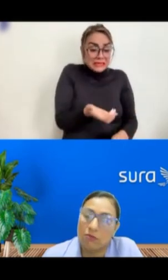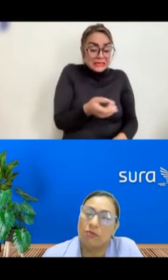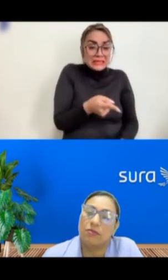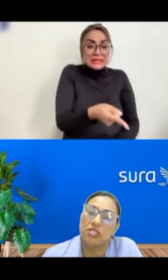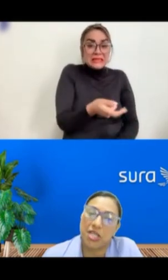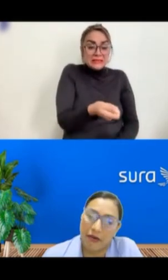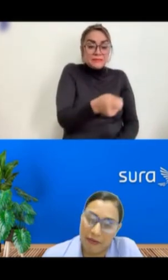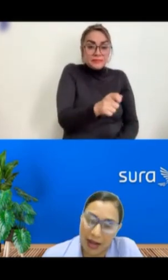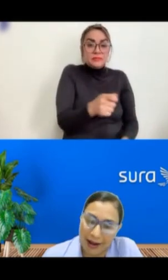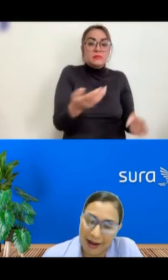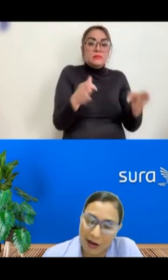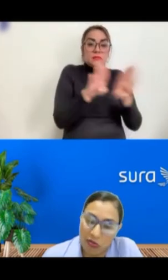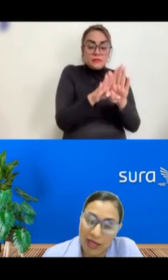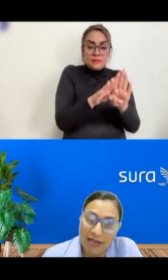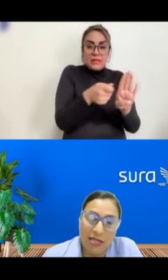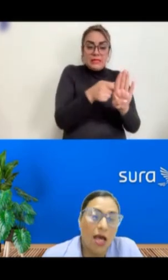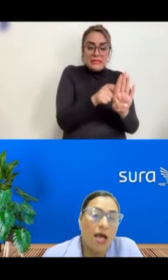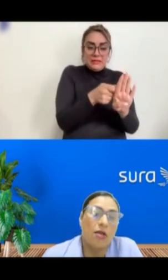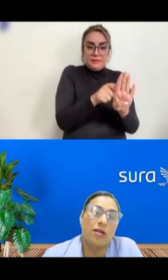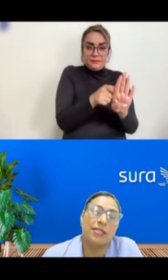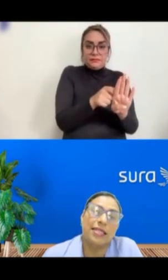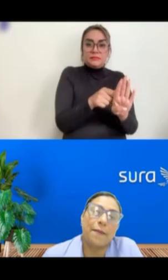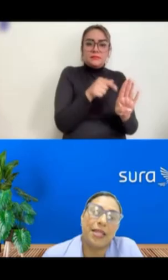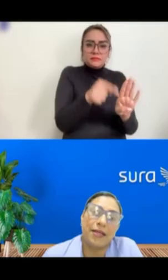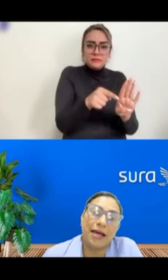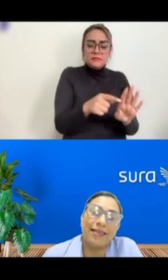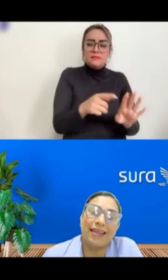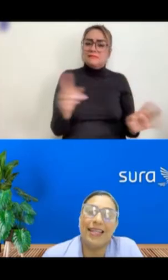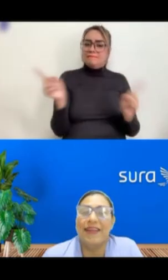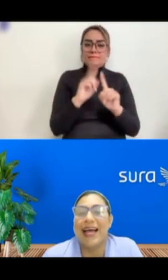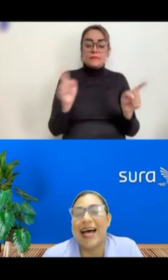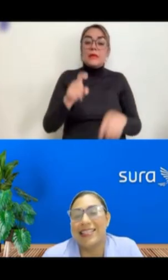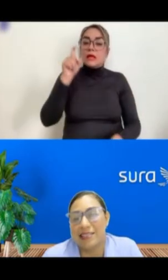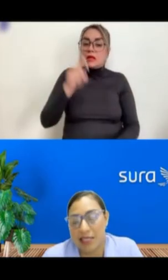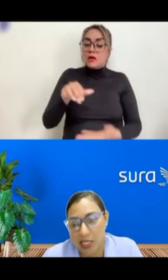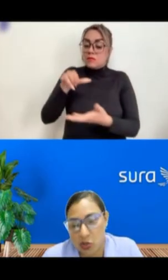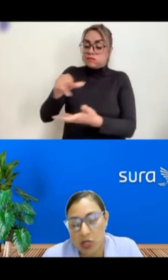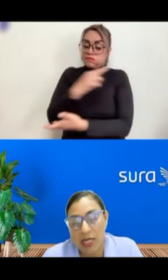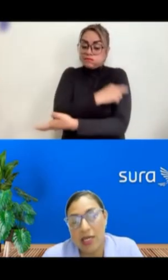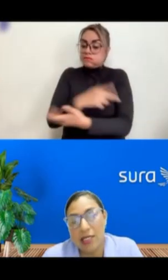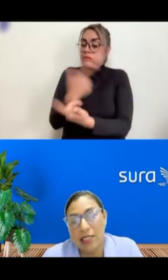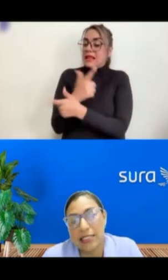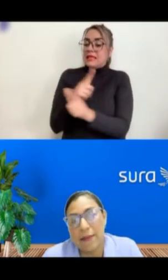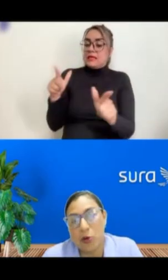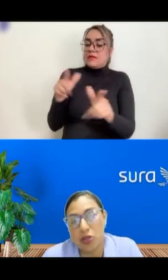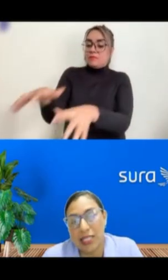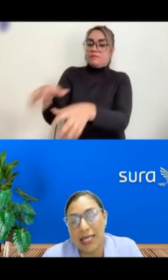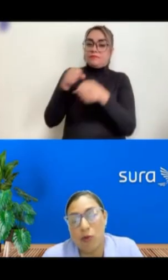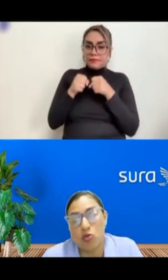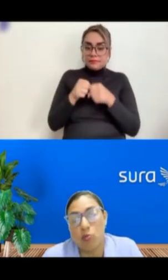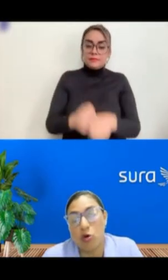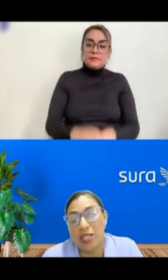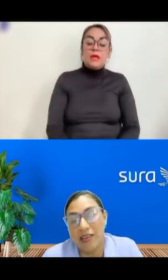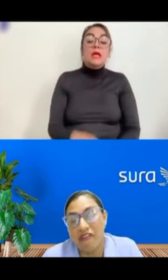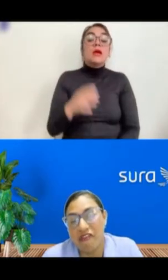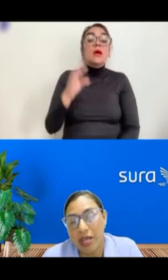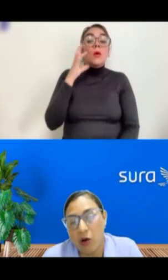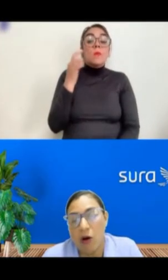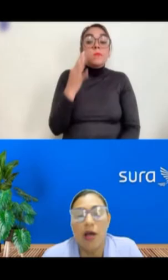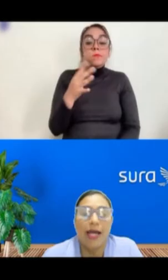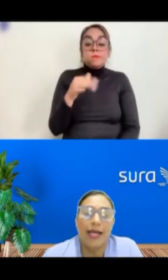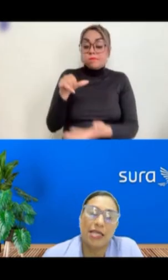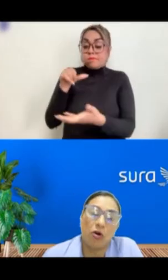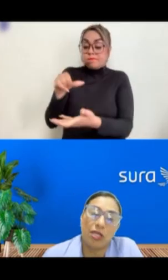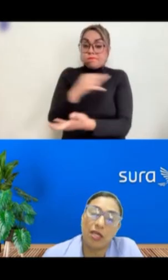mantiene con llave, valga la redundancia. Entonces, siempre debe estar de libre acceso. Y si de pronto tenemos un